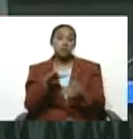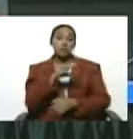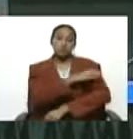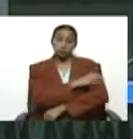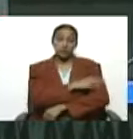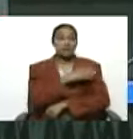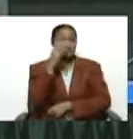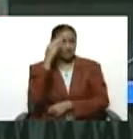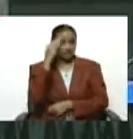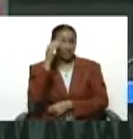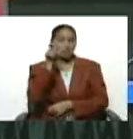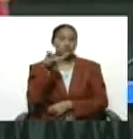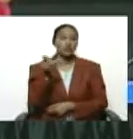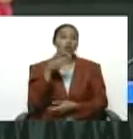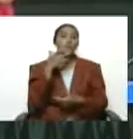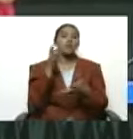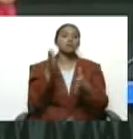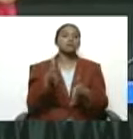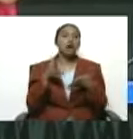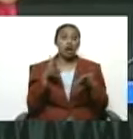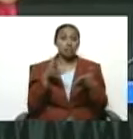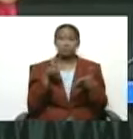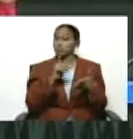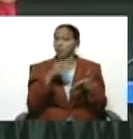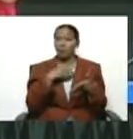resultados. Nadie puede llamarse engaño.